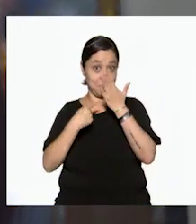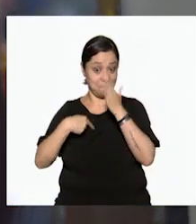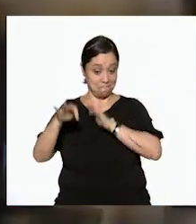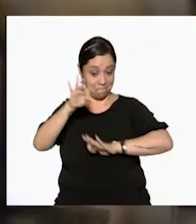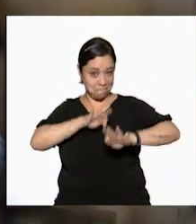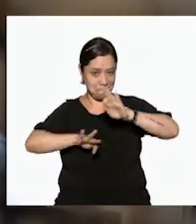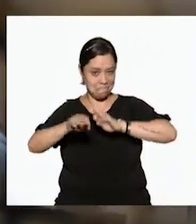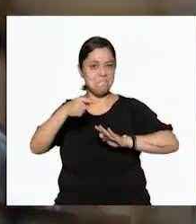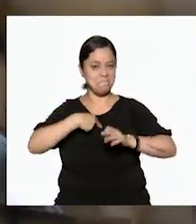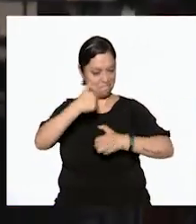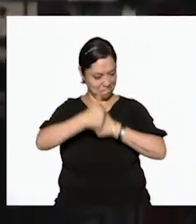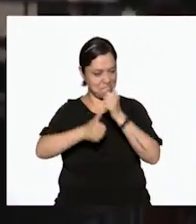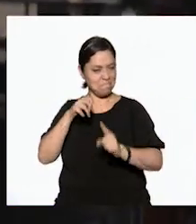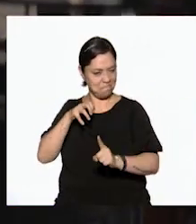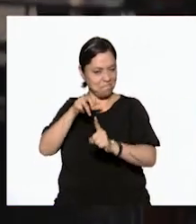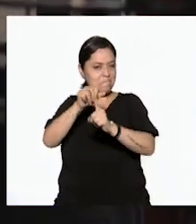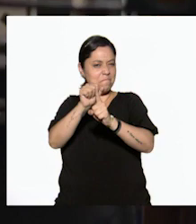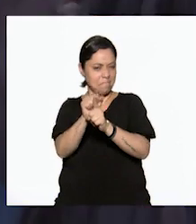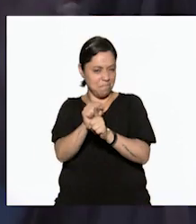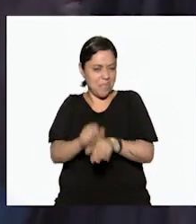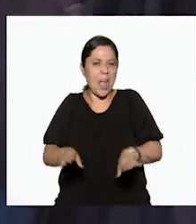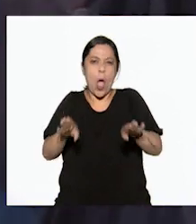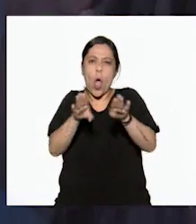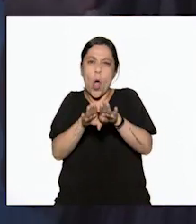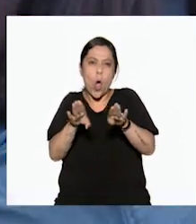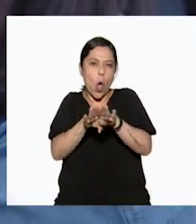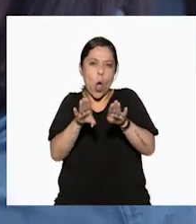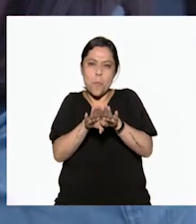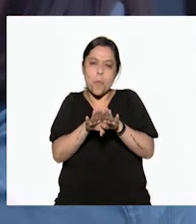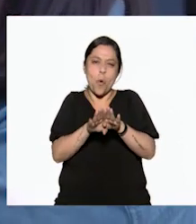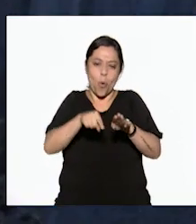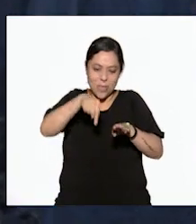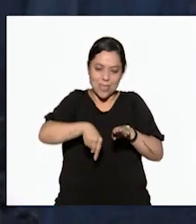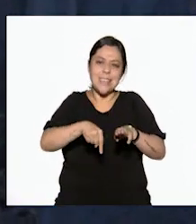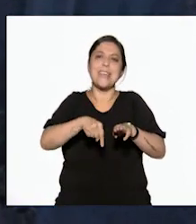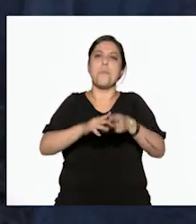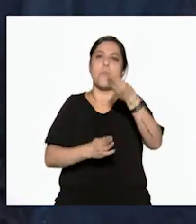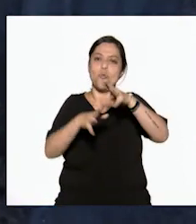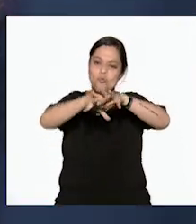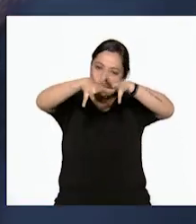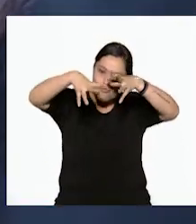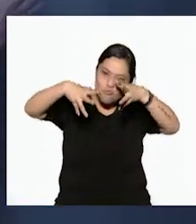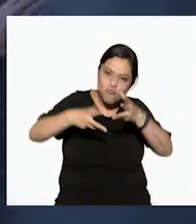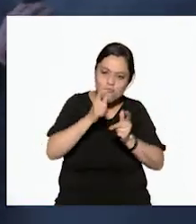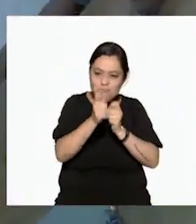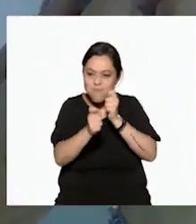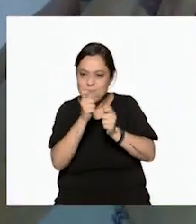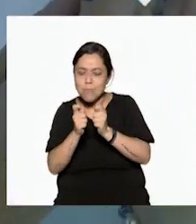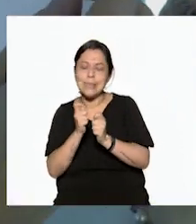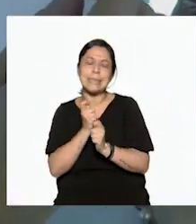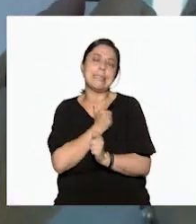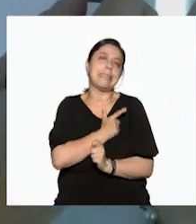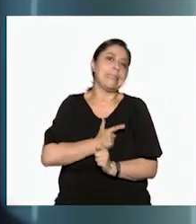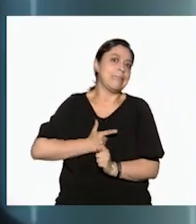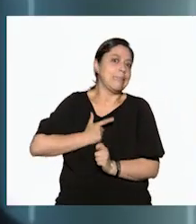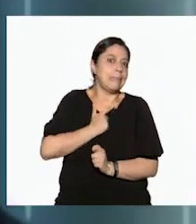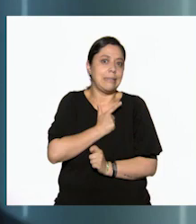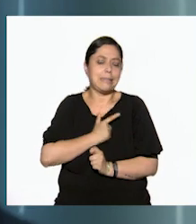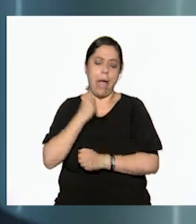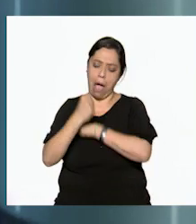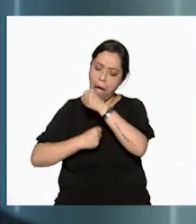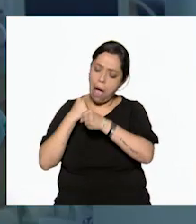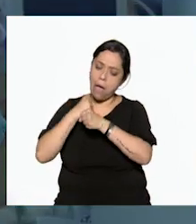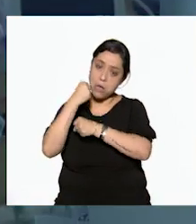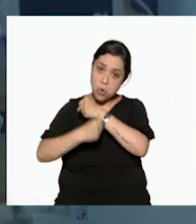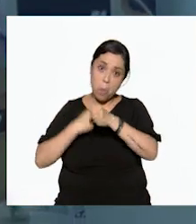fue mi primer reto y entender cómo funcionaba nuestra Tierra se convirtió en mi pasión. Después de muchos años,